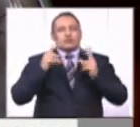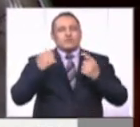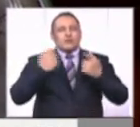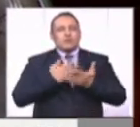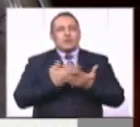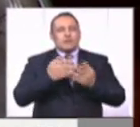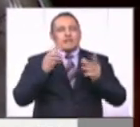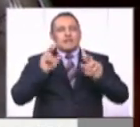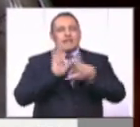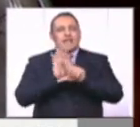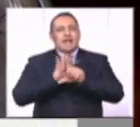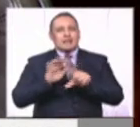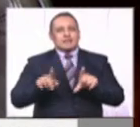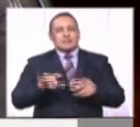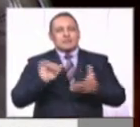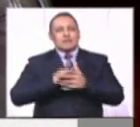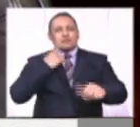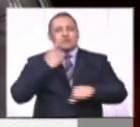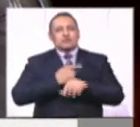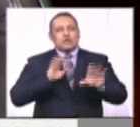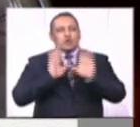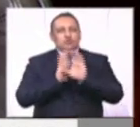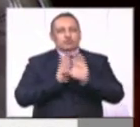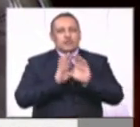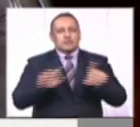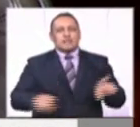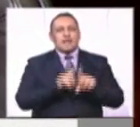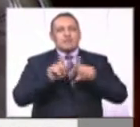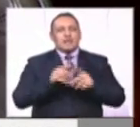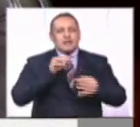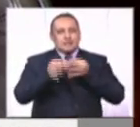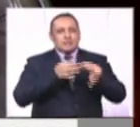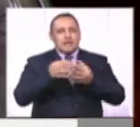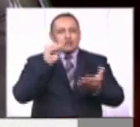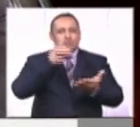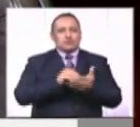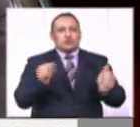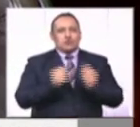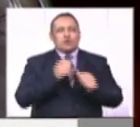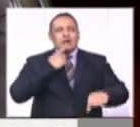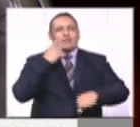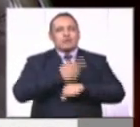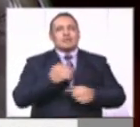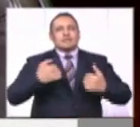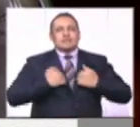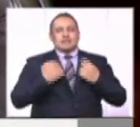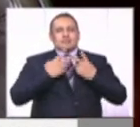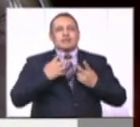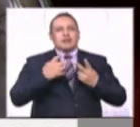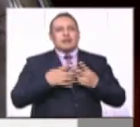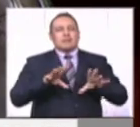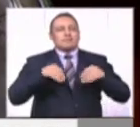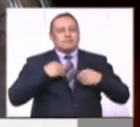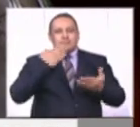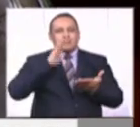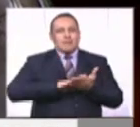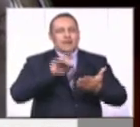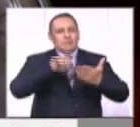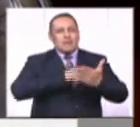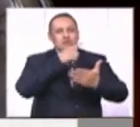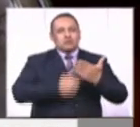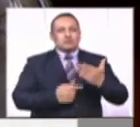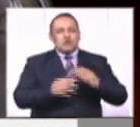fácticos y jurídicos de su denuncia constitucional agregando que el denunciado habría incurrido en la supuesta